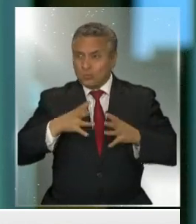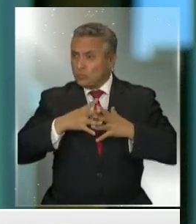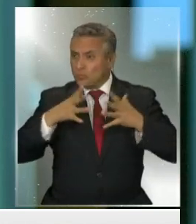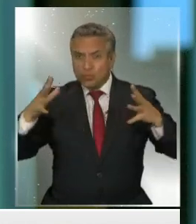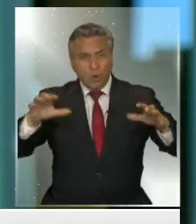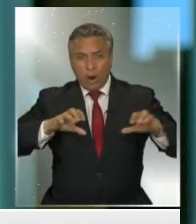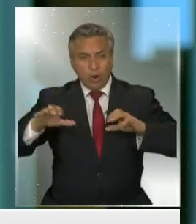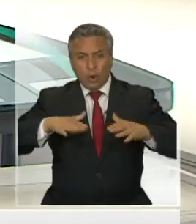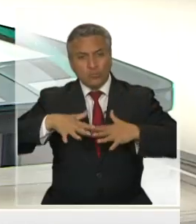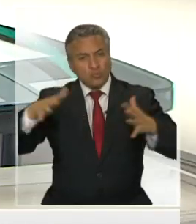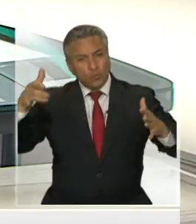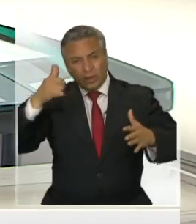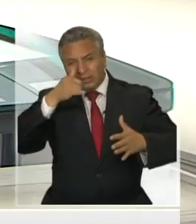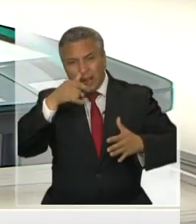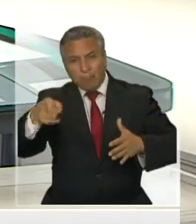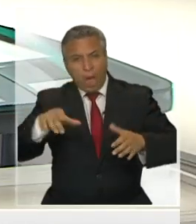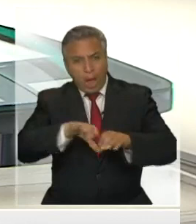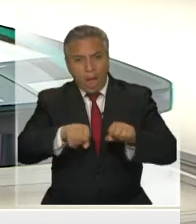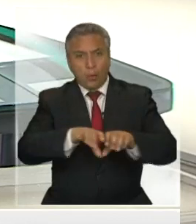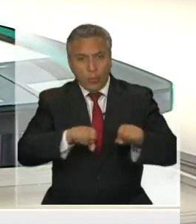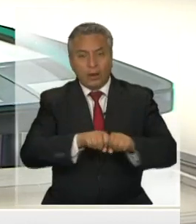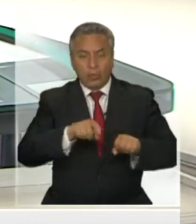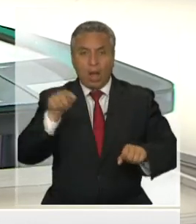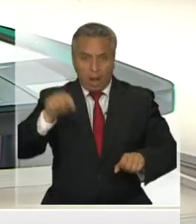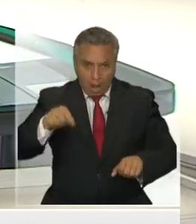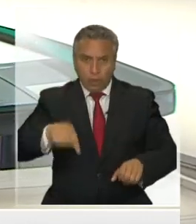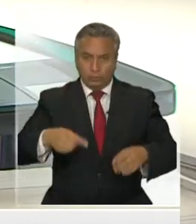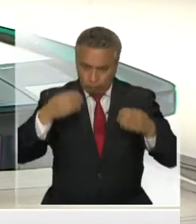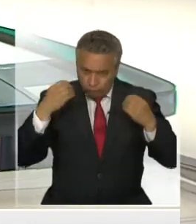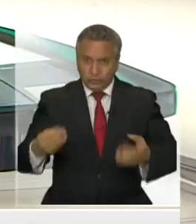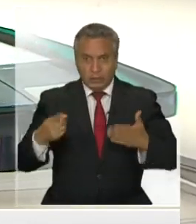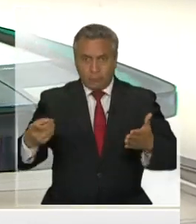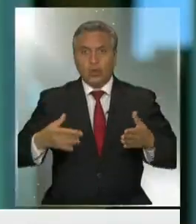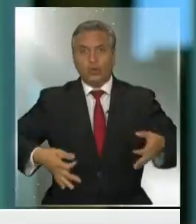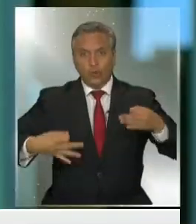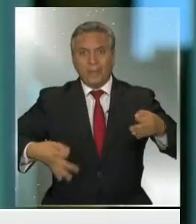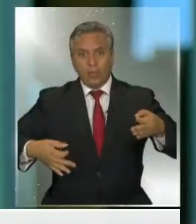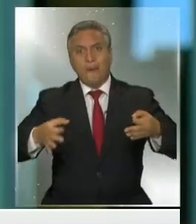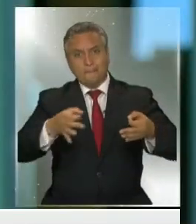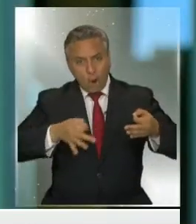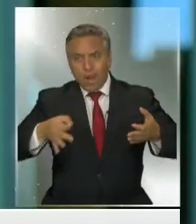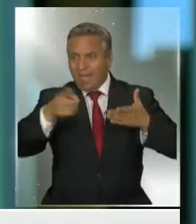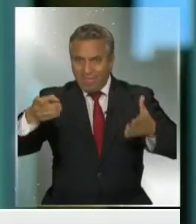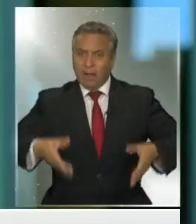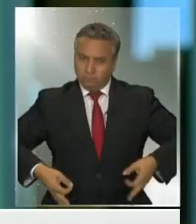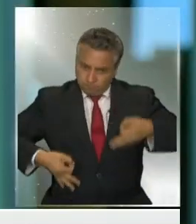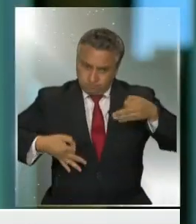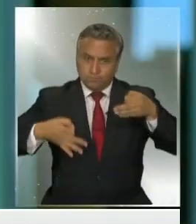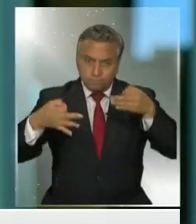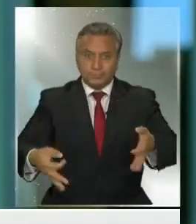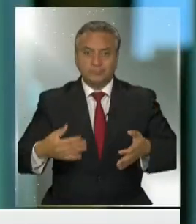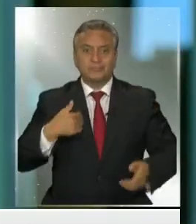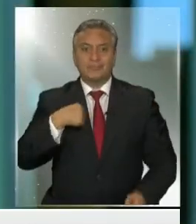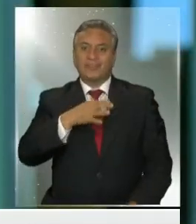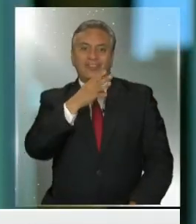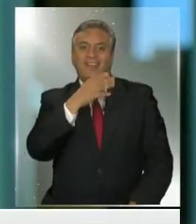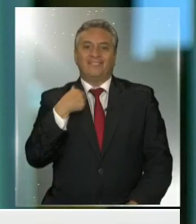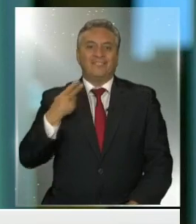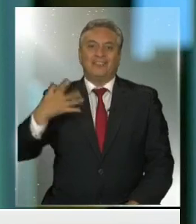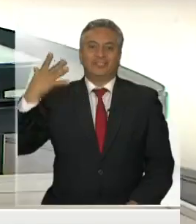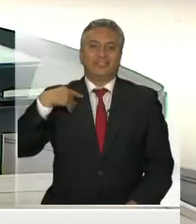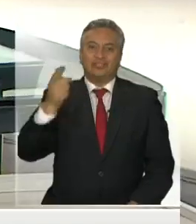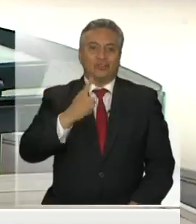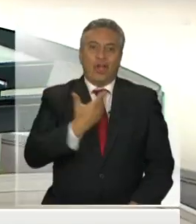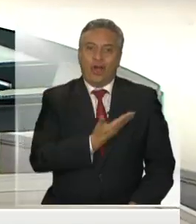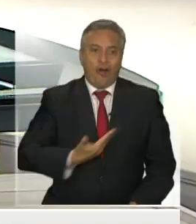cosas y es mucho tiempo entonces por quiero llegar de buena fe con un documento a la moneda presentar porque puede ser yo no tengo la valoración pero soy del